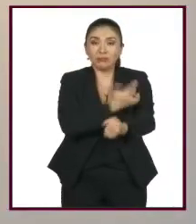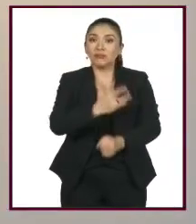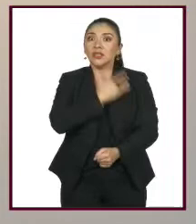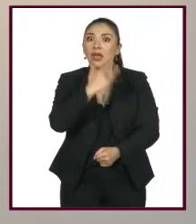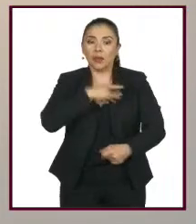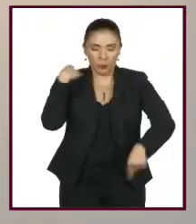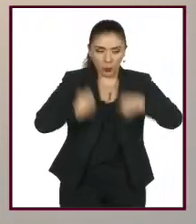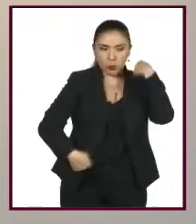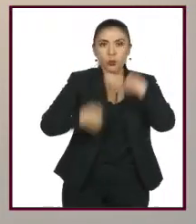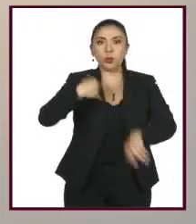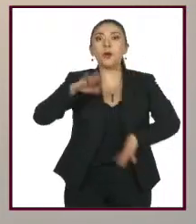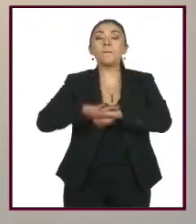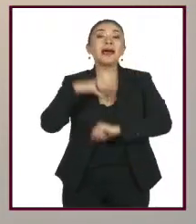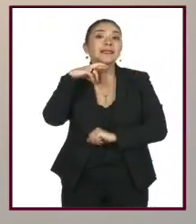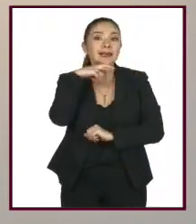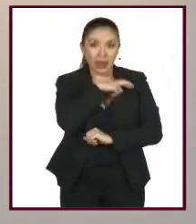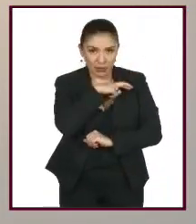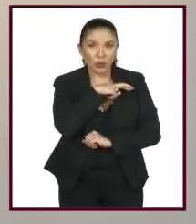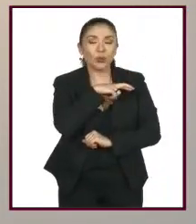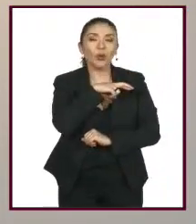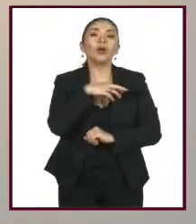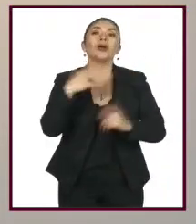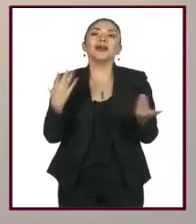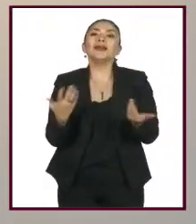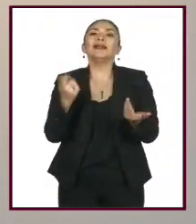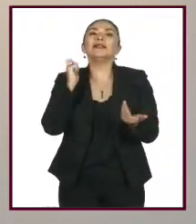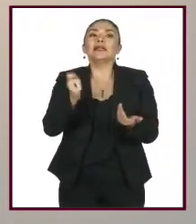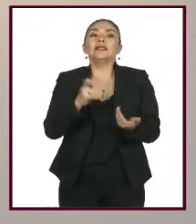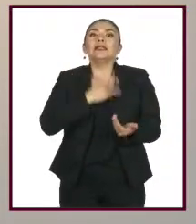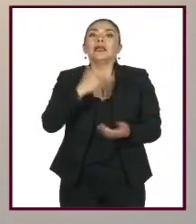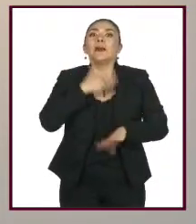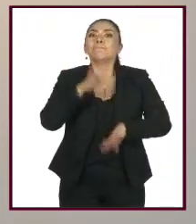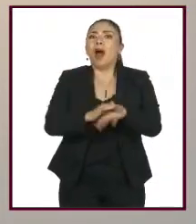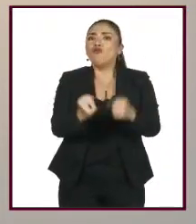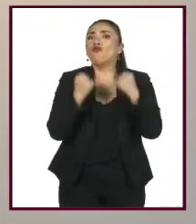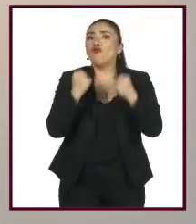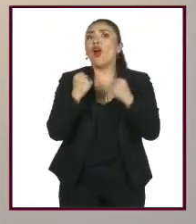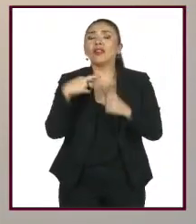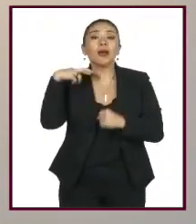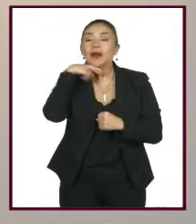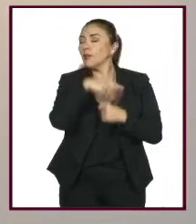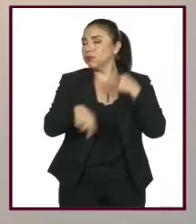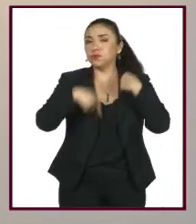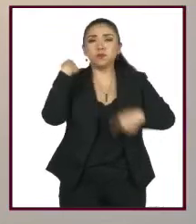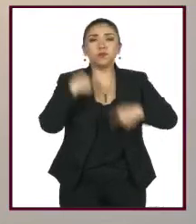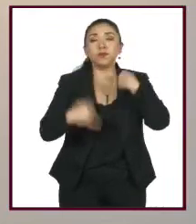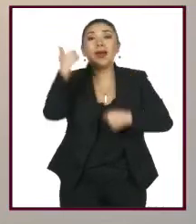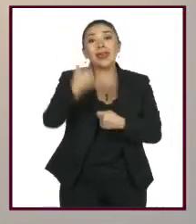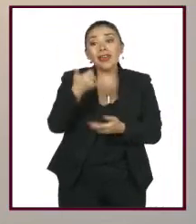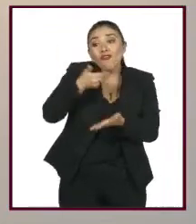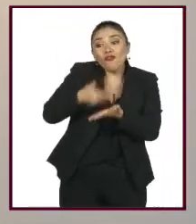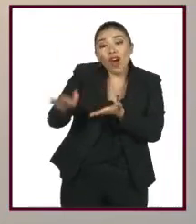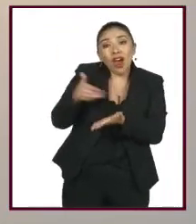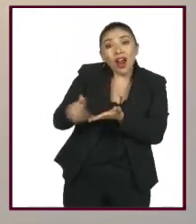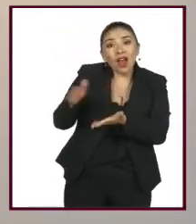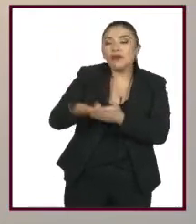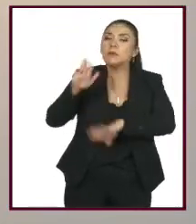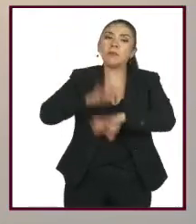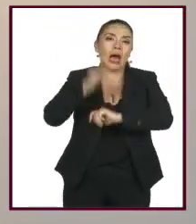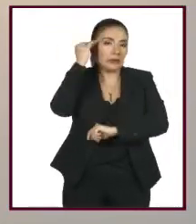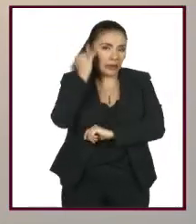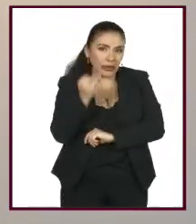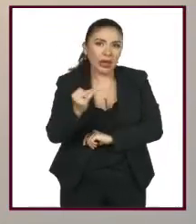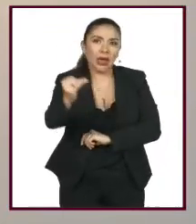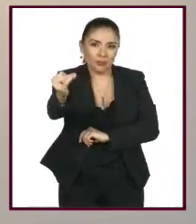rápido, secundario, lo cual hace que sea mucho más potente y que tarde también más tiempo en